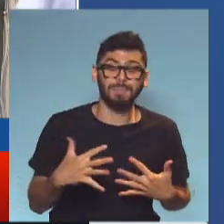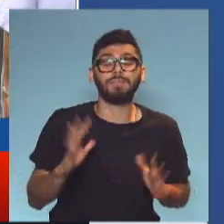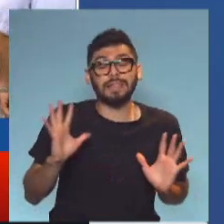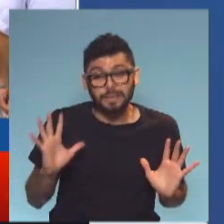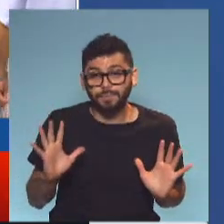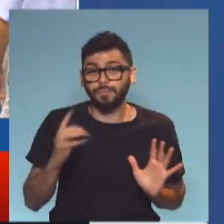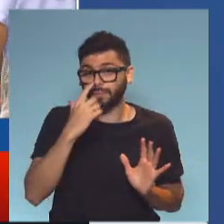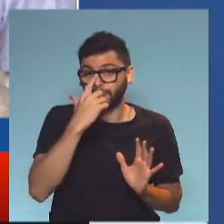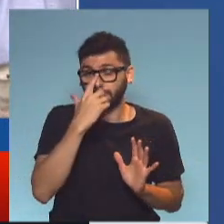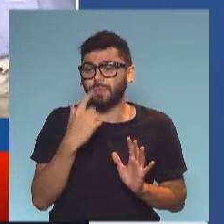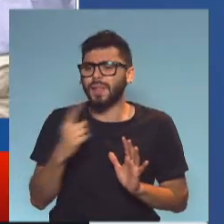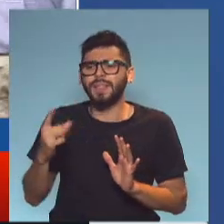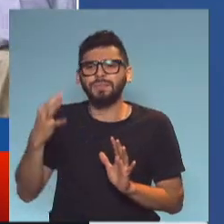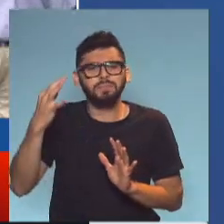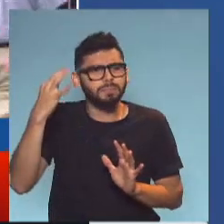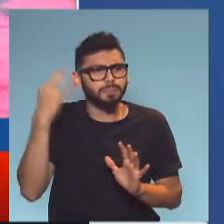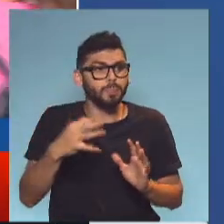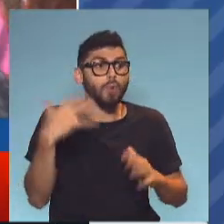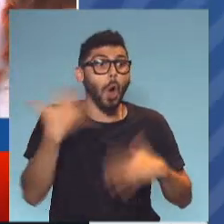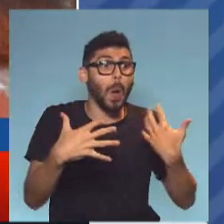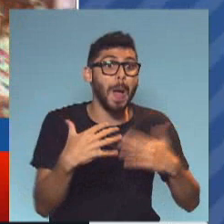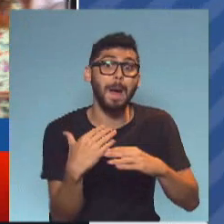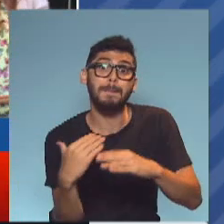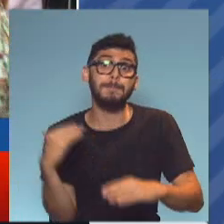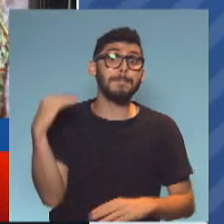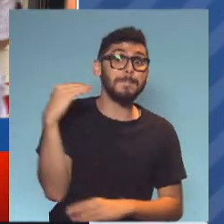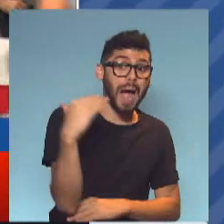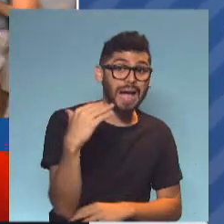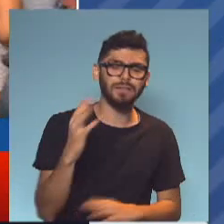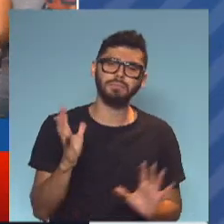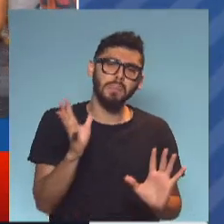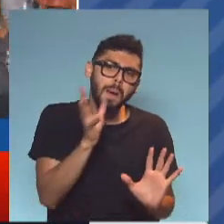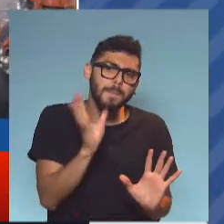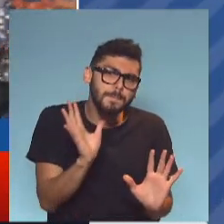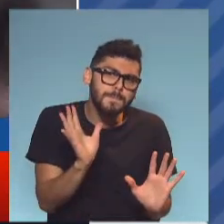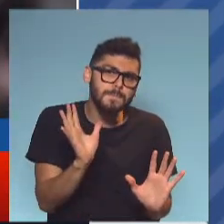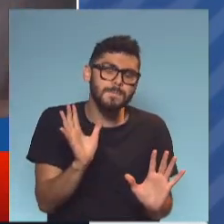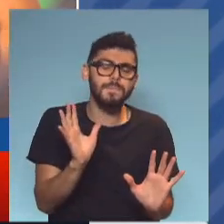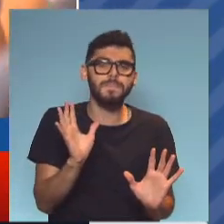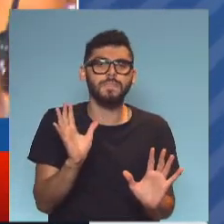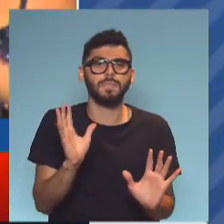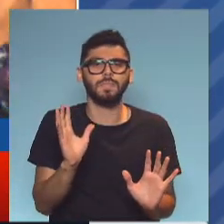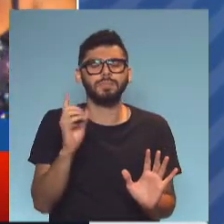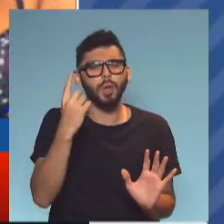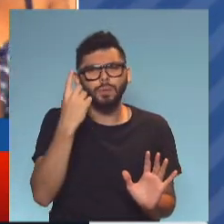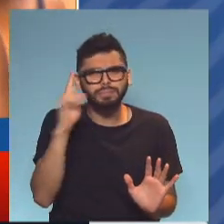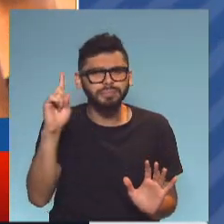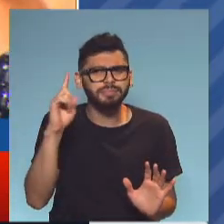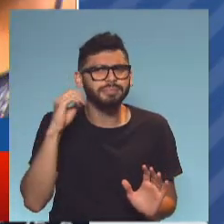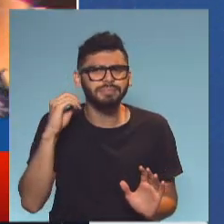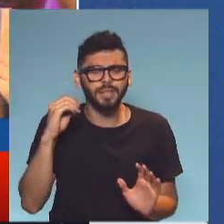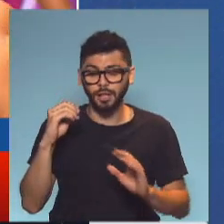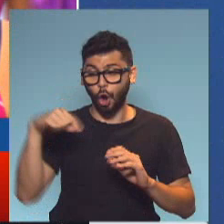un estadio particular de emergencia condicionado por el COVID. Lo paradójico es que hoy, por ejemplo,